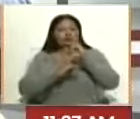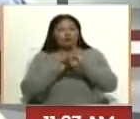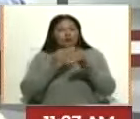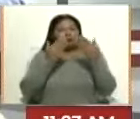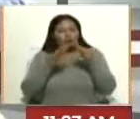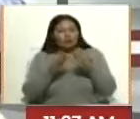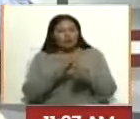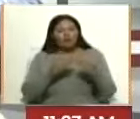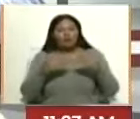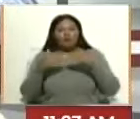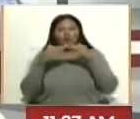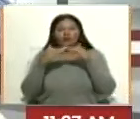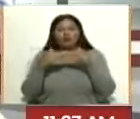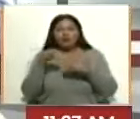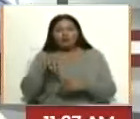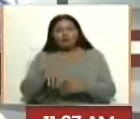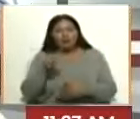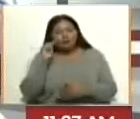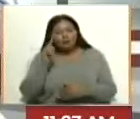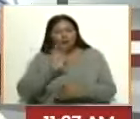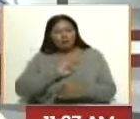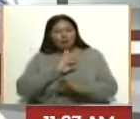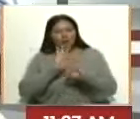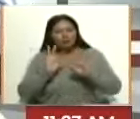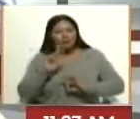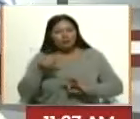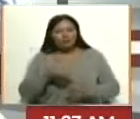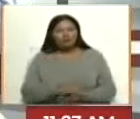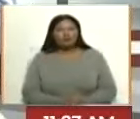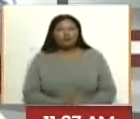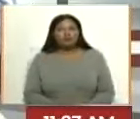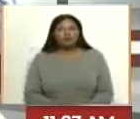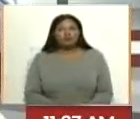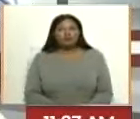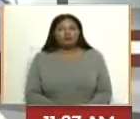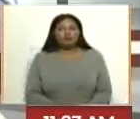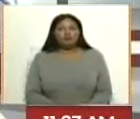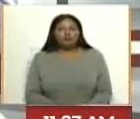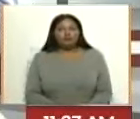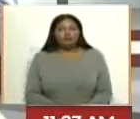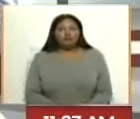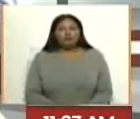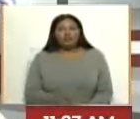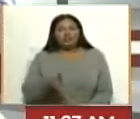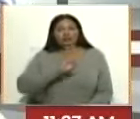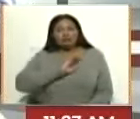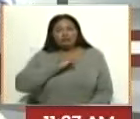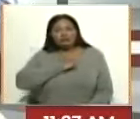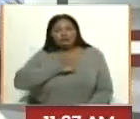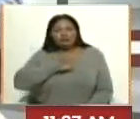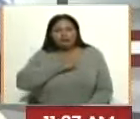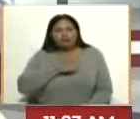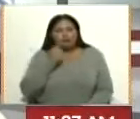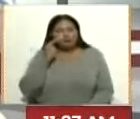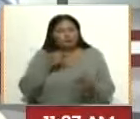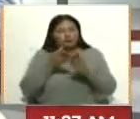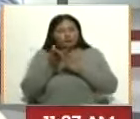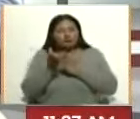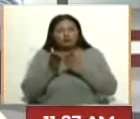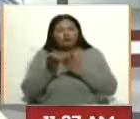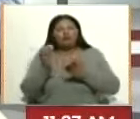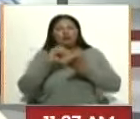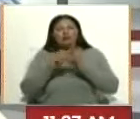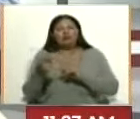igualdad entre los Estados y la autodeterminación. Esto lamentablemente se constituye en un precedente, un nuevo